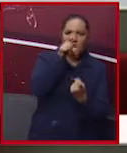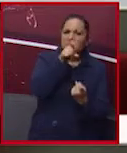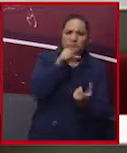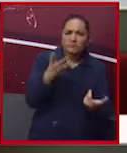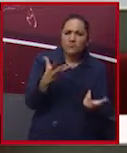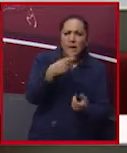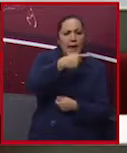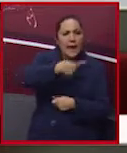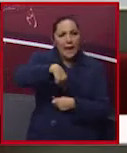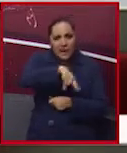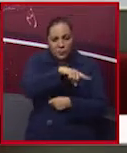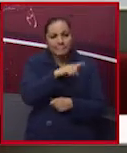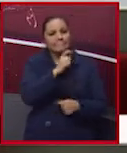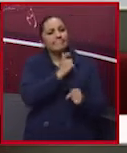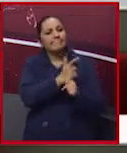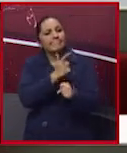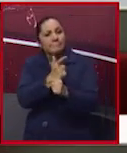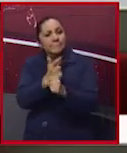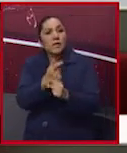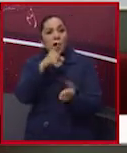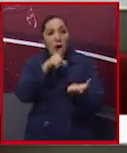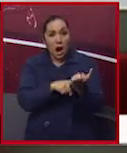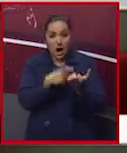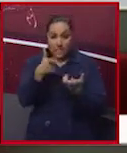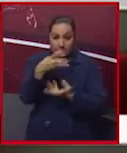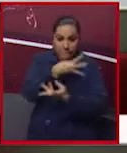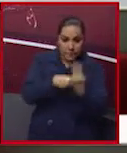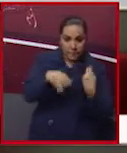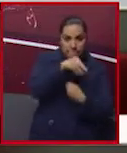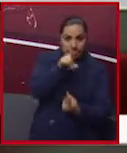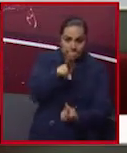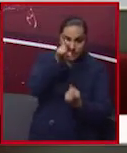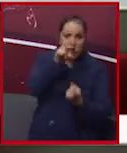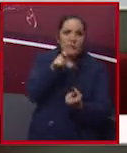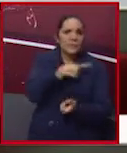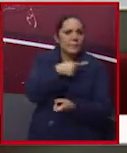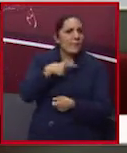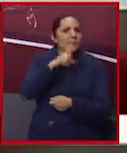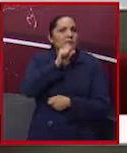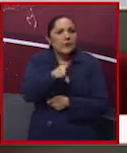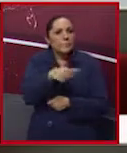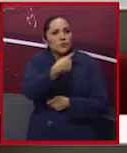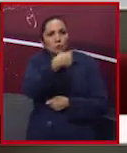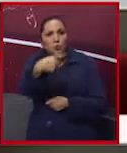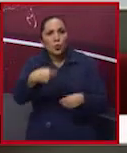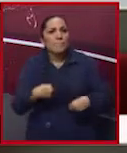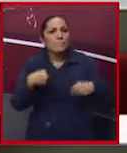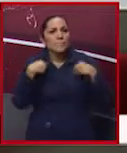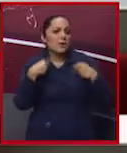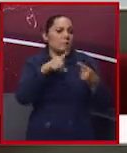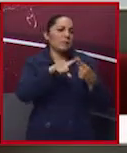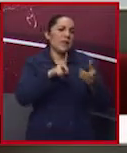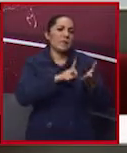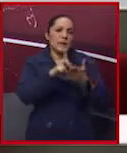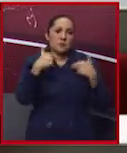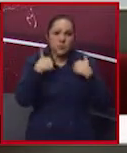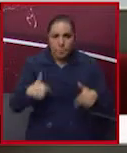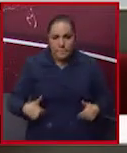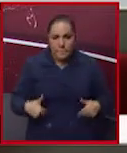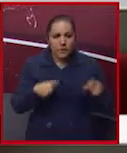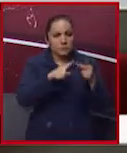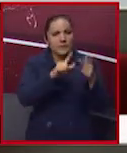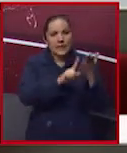crecimiento económico tenía impactos importantes en otras esferas de la vida, llámese derechos humanos, igualdad de género, Estado de